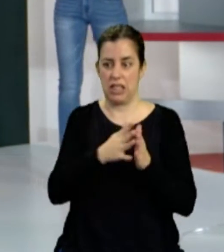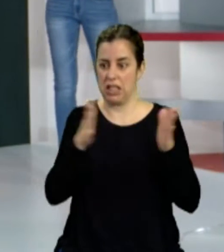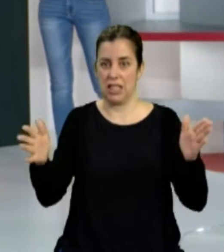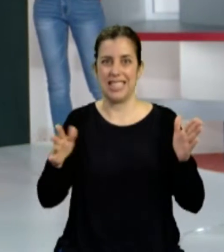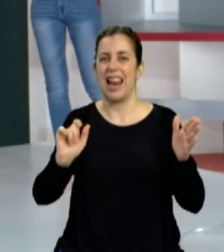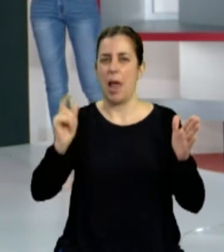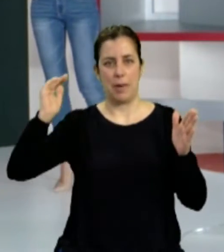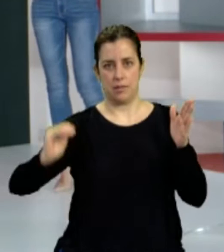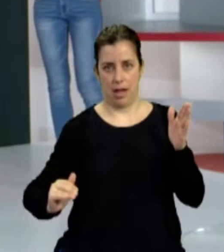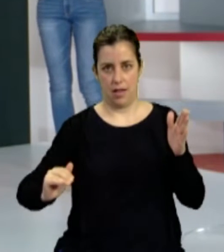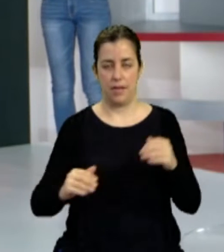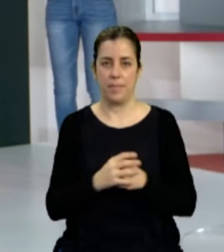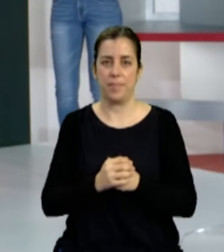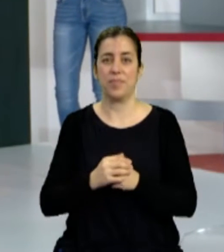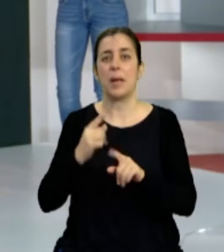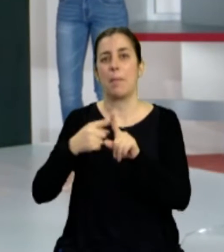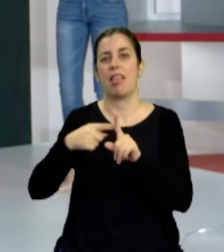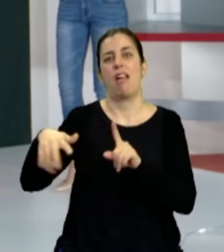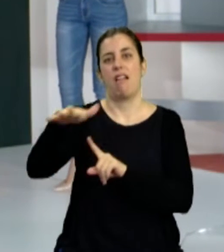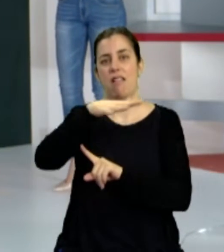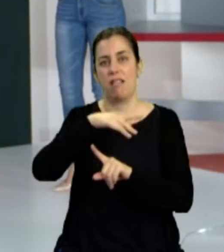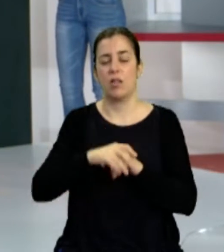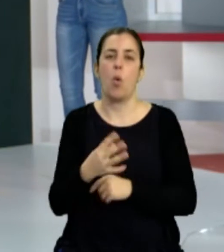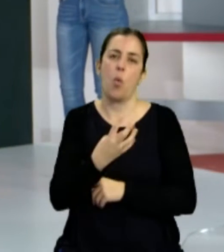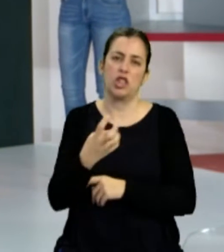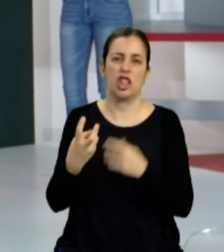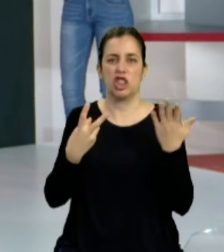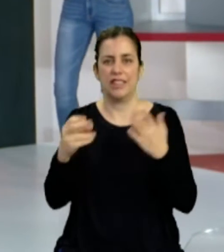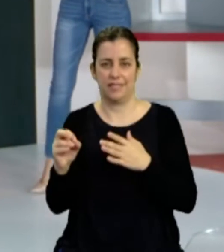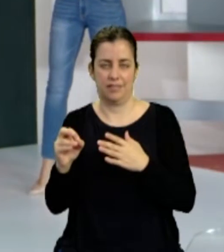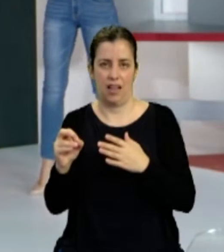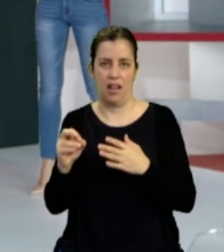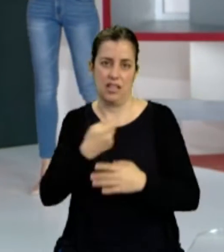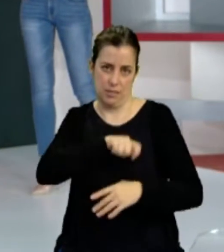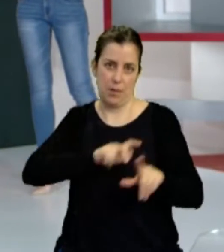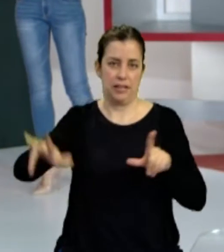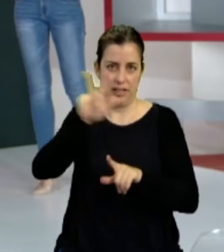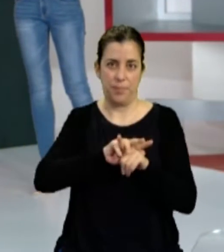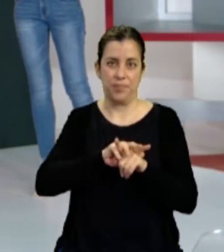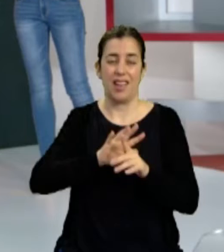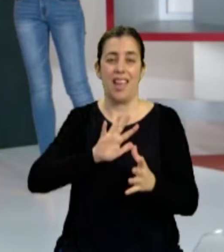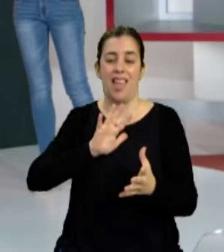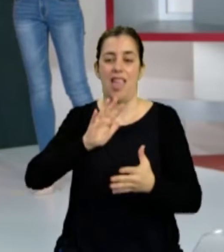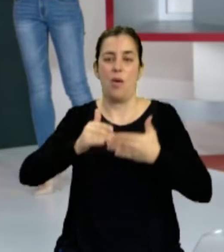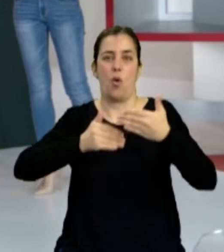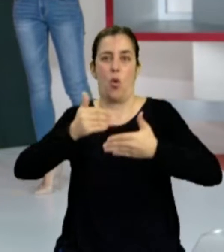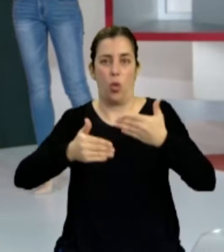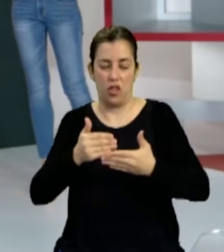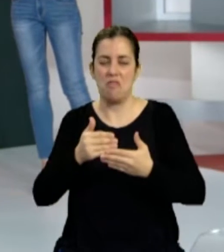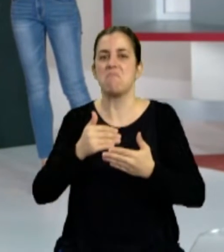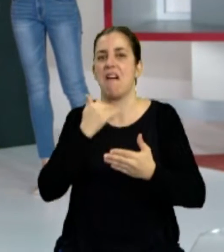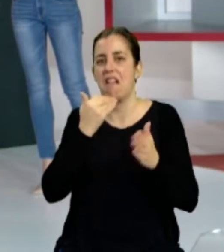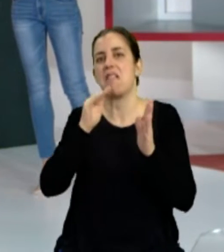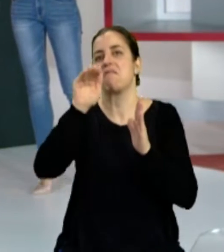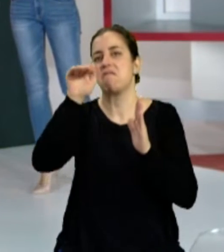lo tienen, también desciéndose, situándose en los 470 casos. La evolución es favorable de los datos y eso empieza a